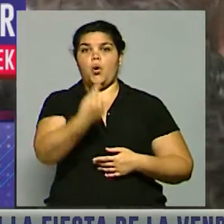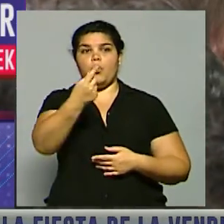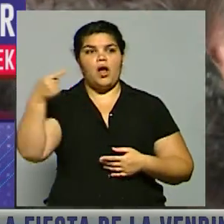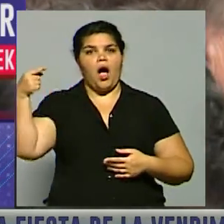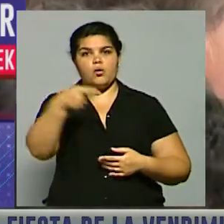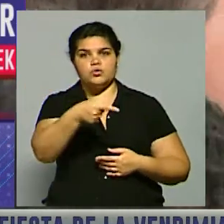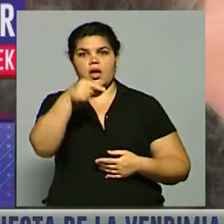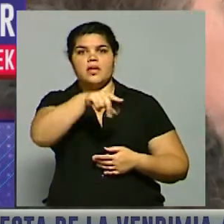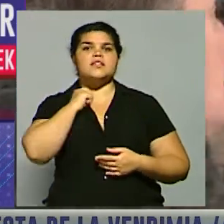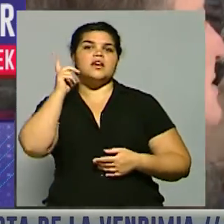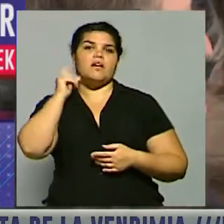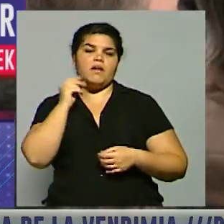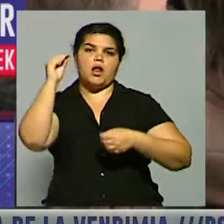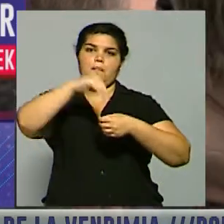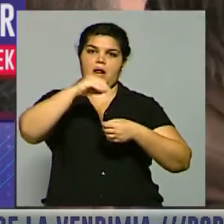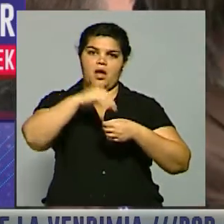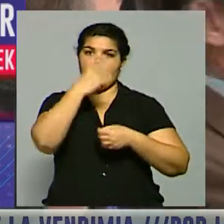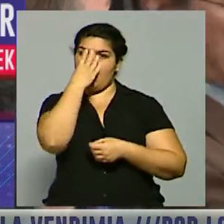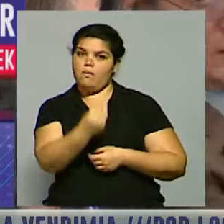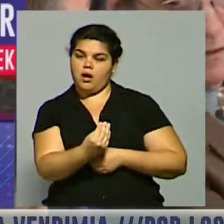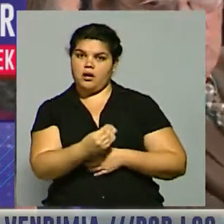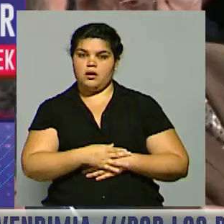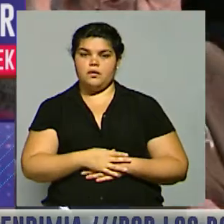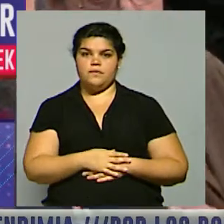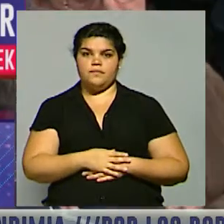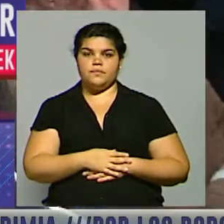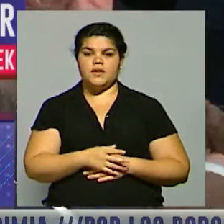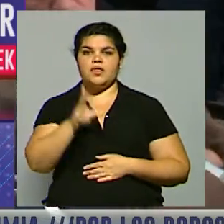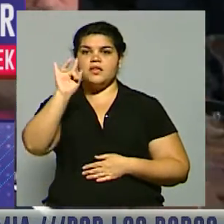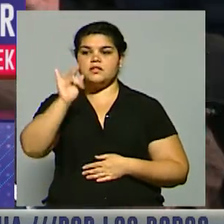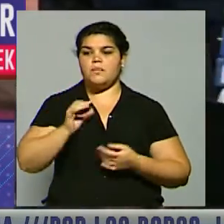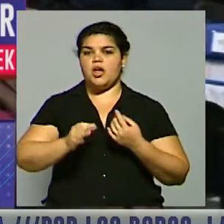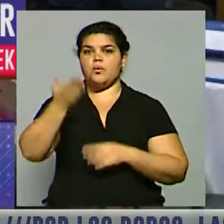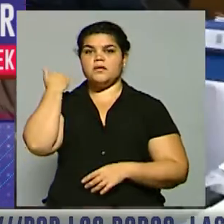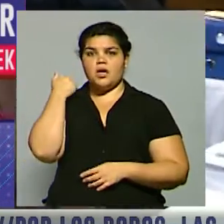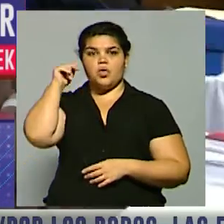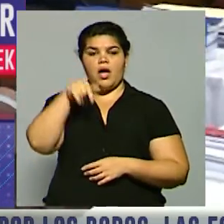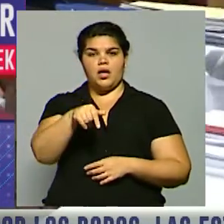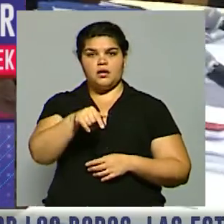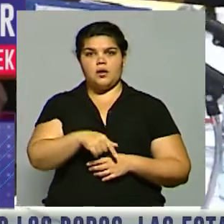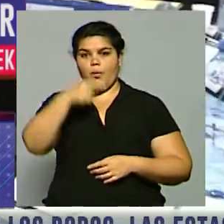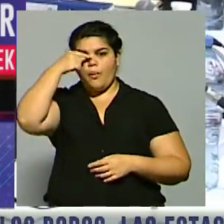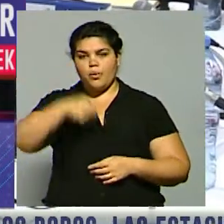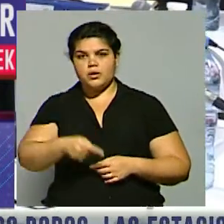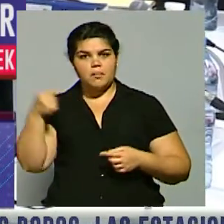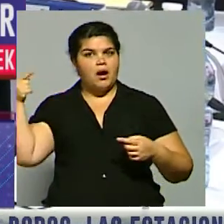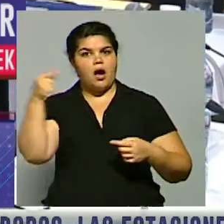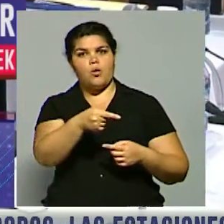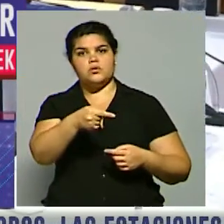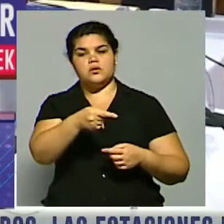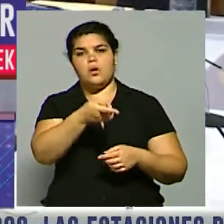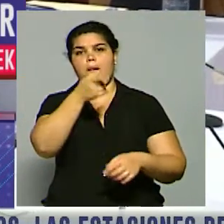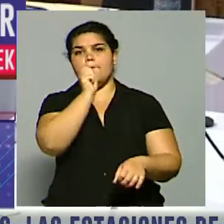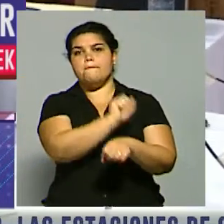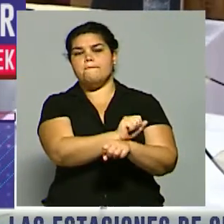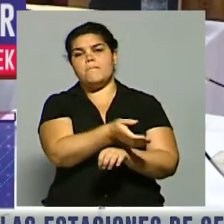de San Rafael, Malargüe y Alvear, en diciembre del año pasado, donde recibió la última perpetua